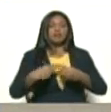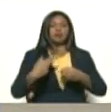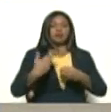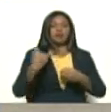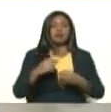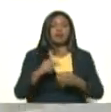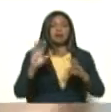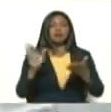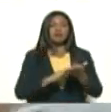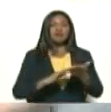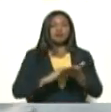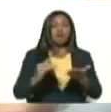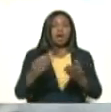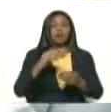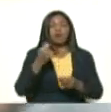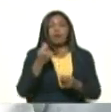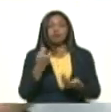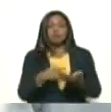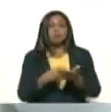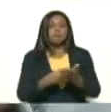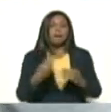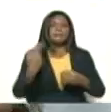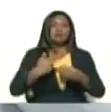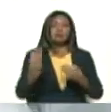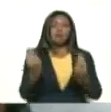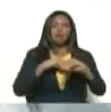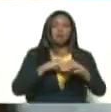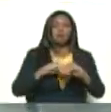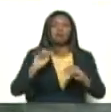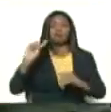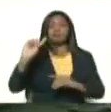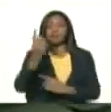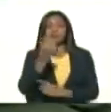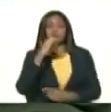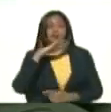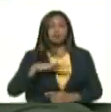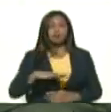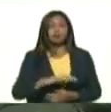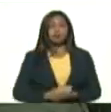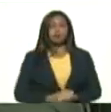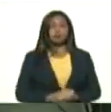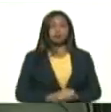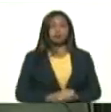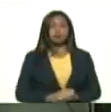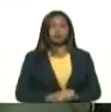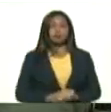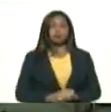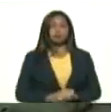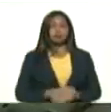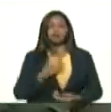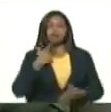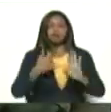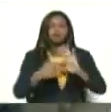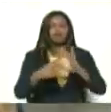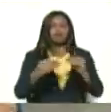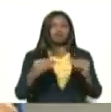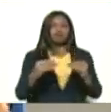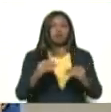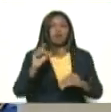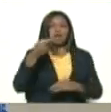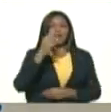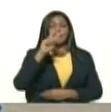los precios del petróleo. Y estos acuerdos, por primera vez en la historia, han sido refrendados por el